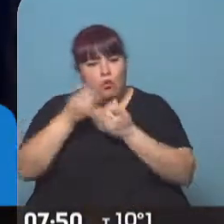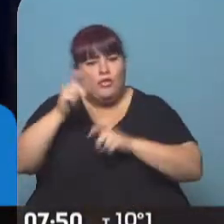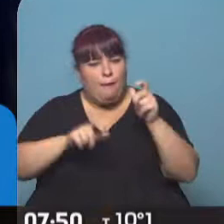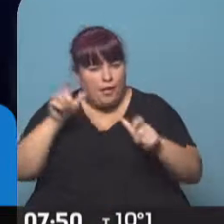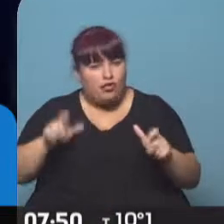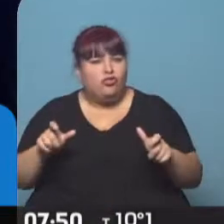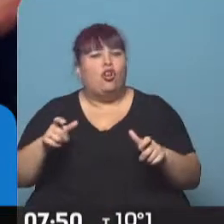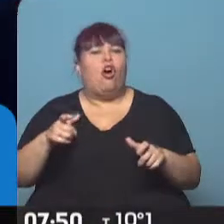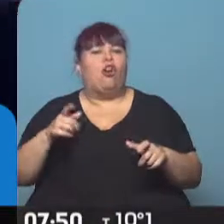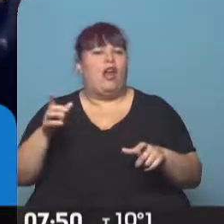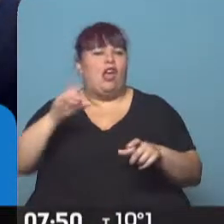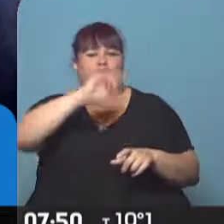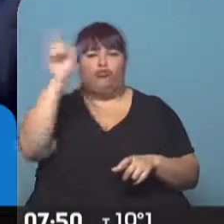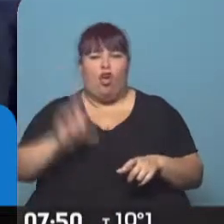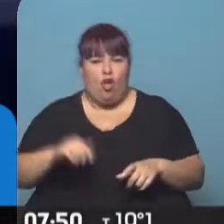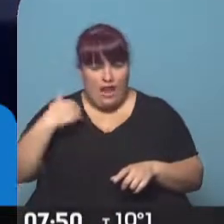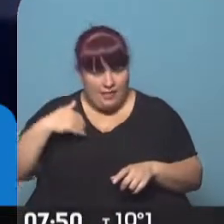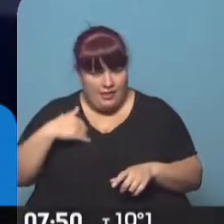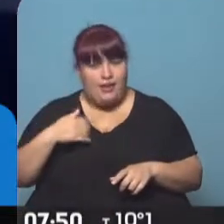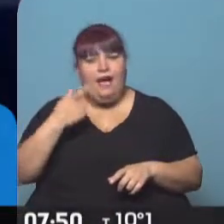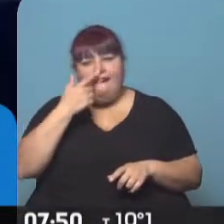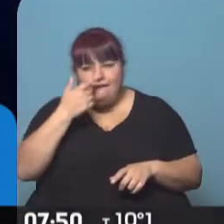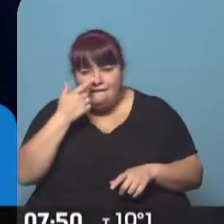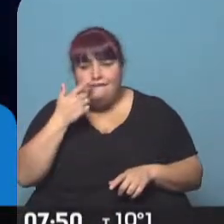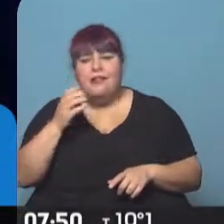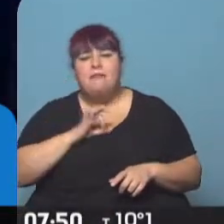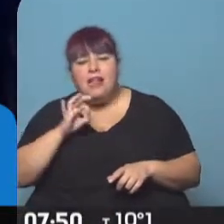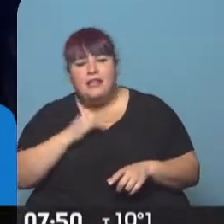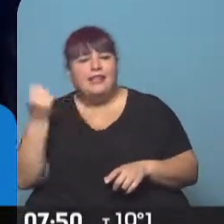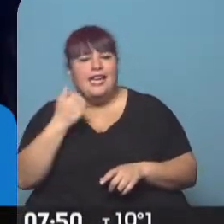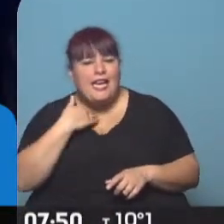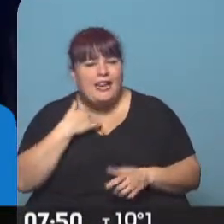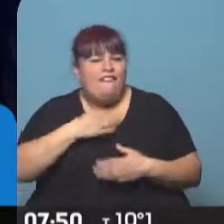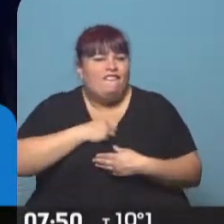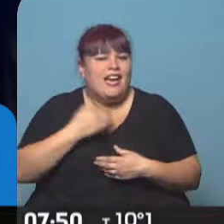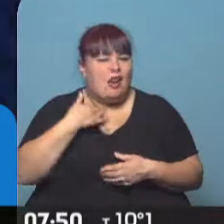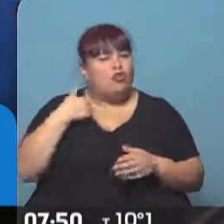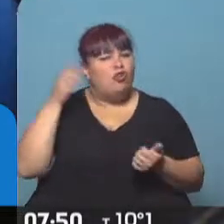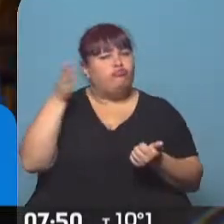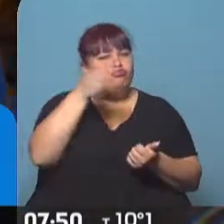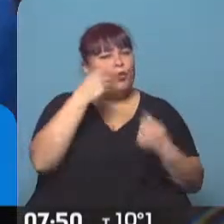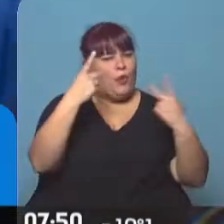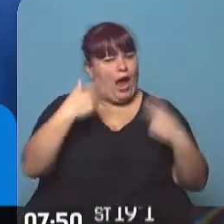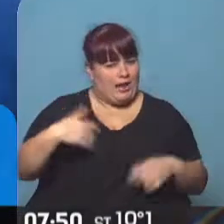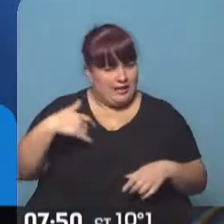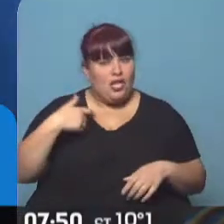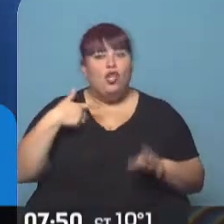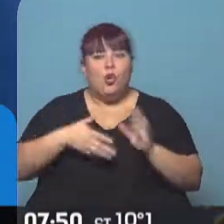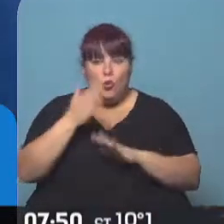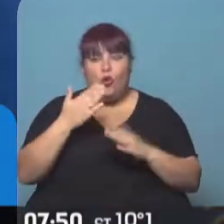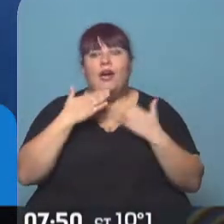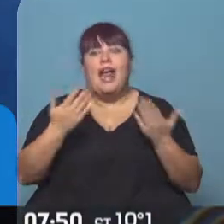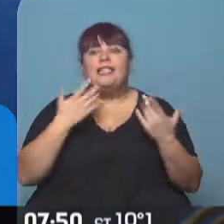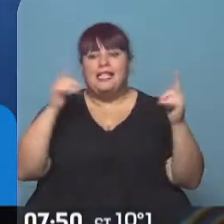de gente en todo el país que se interesa, que quiere el libro, que ama el libro. Yo recorro mucho la Argentina y donde voy, gracias